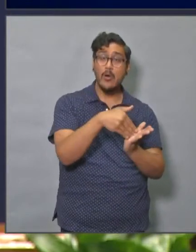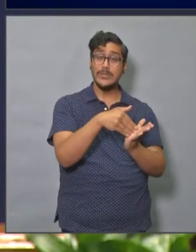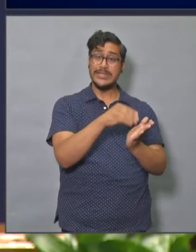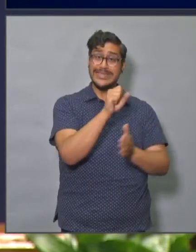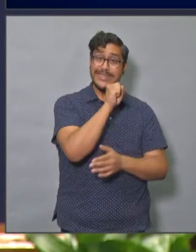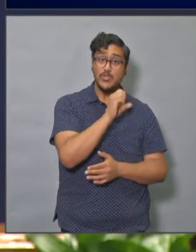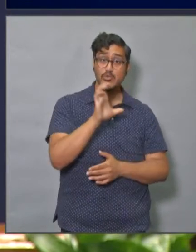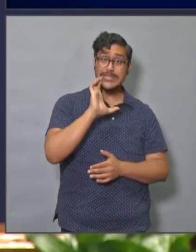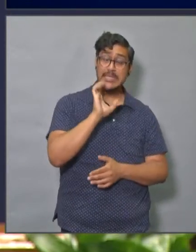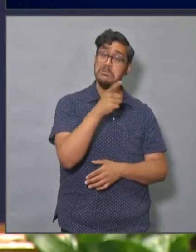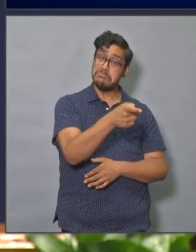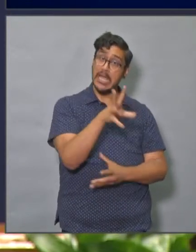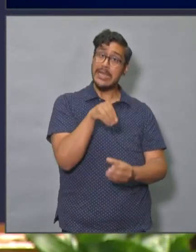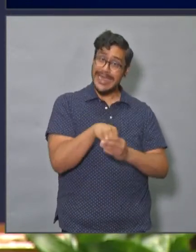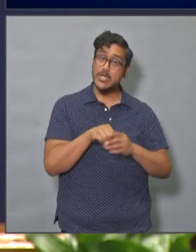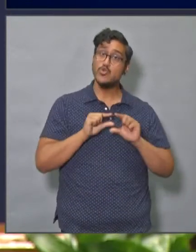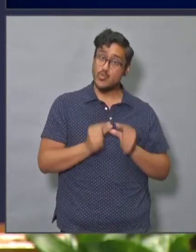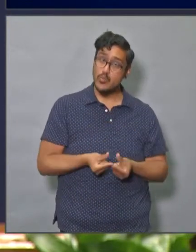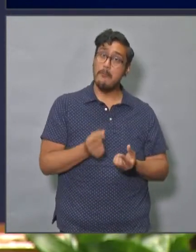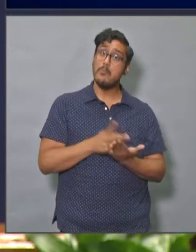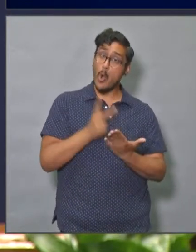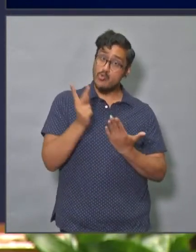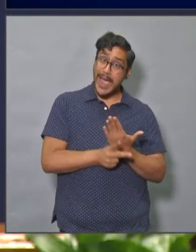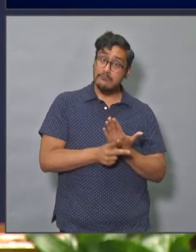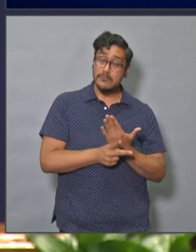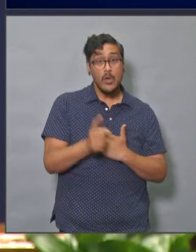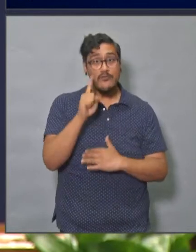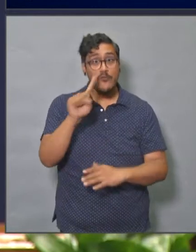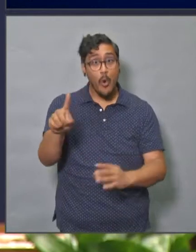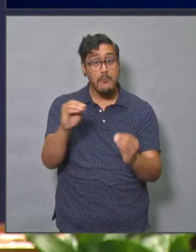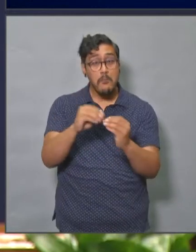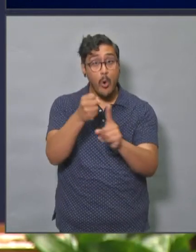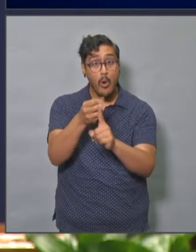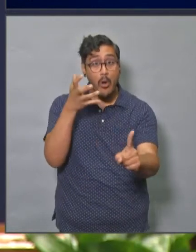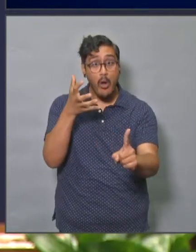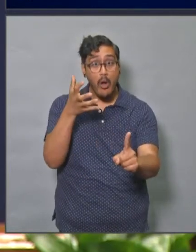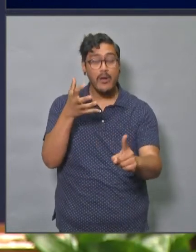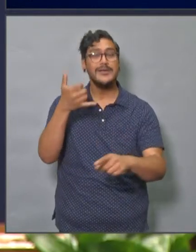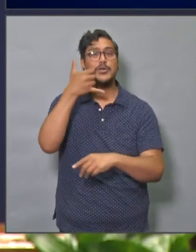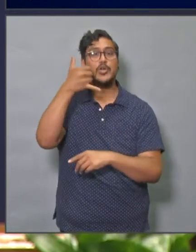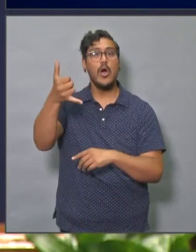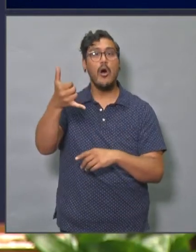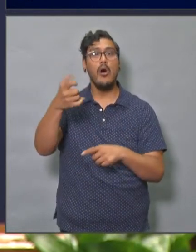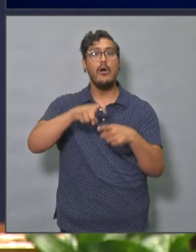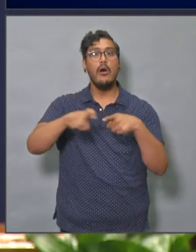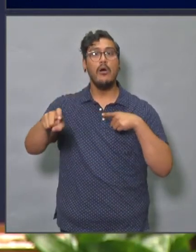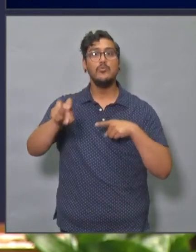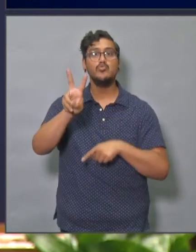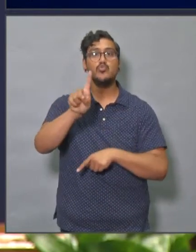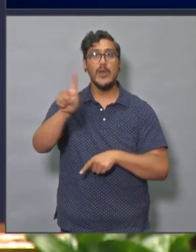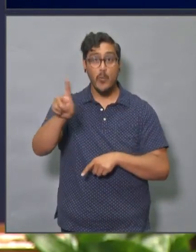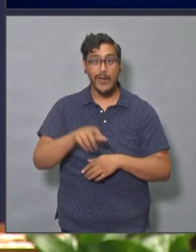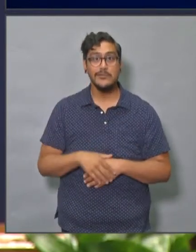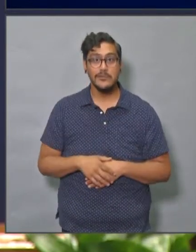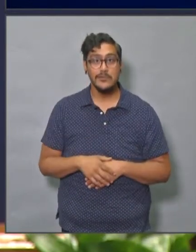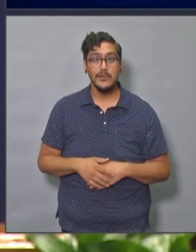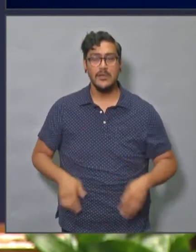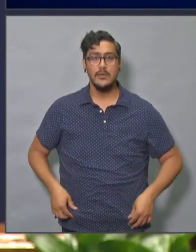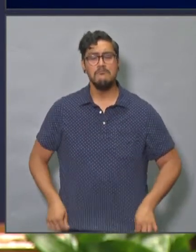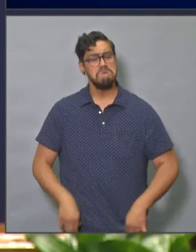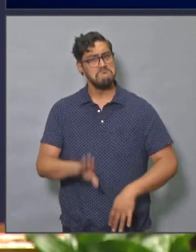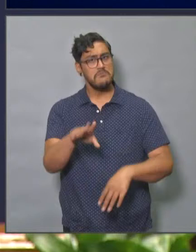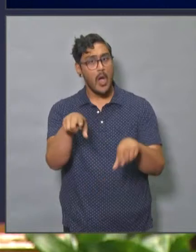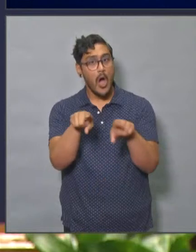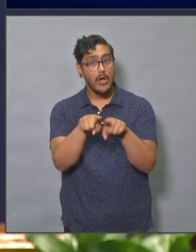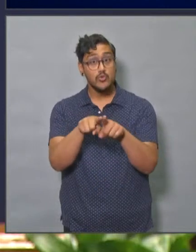participando. Para más información de parte de este programa, por favor, llama 211. También les quiero recordar que